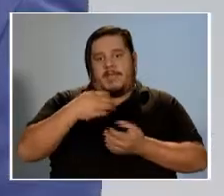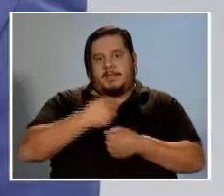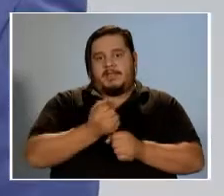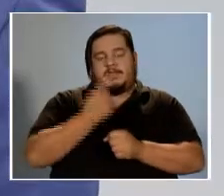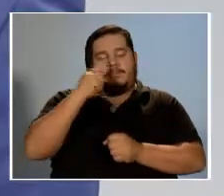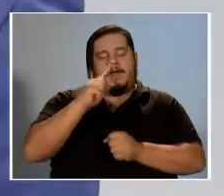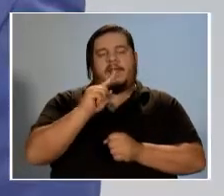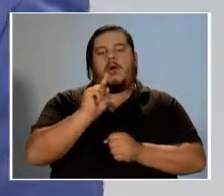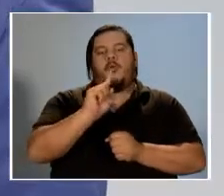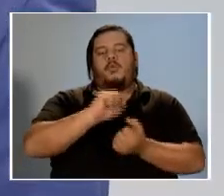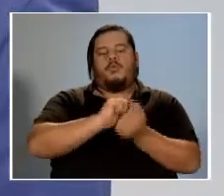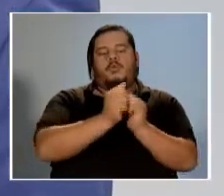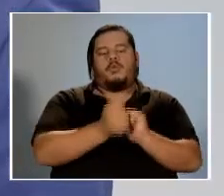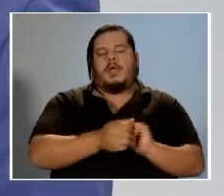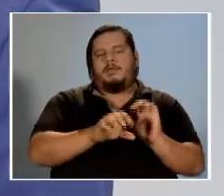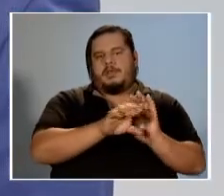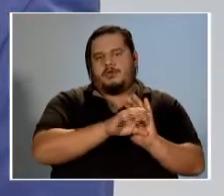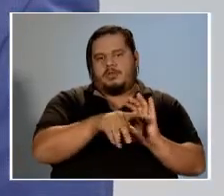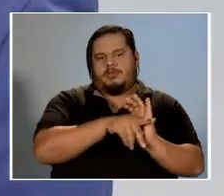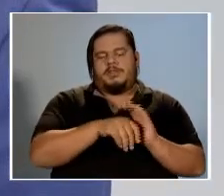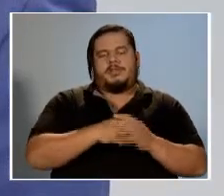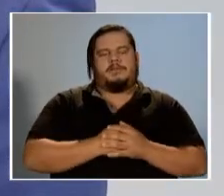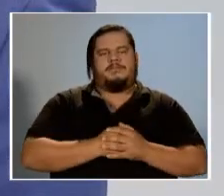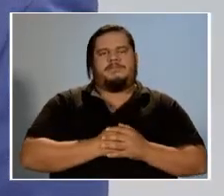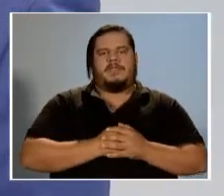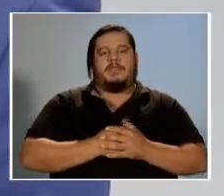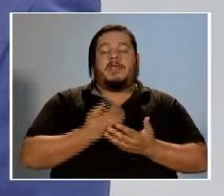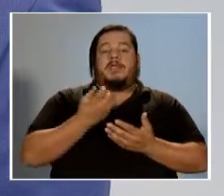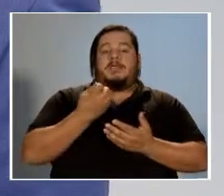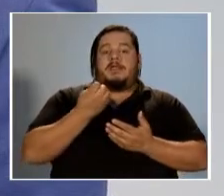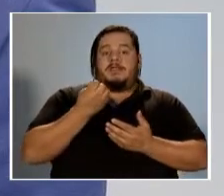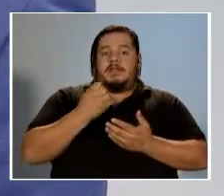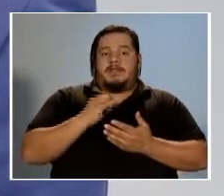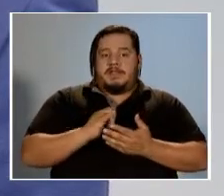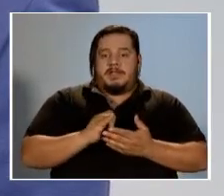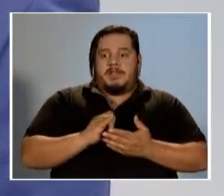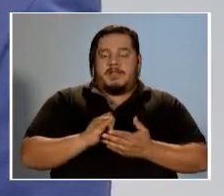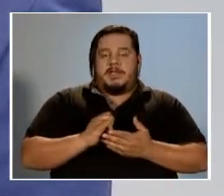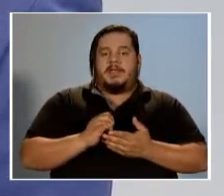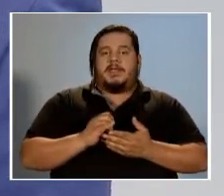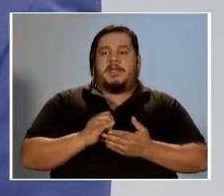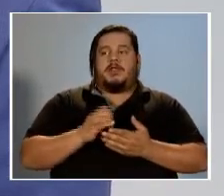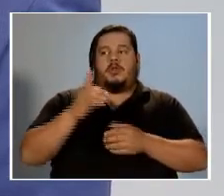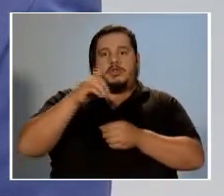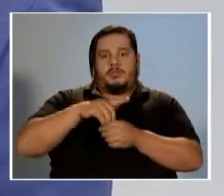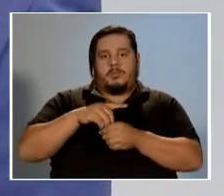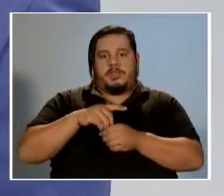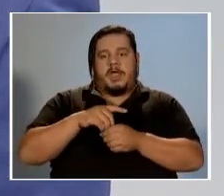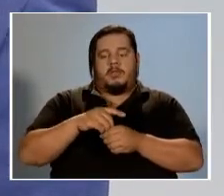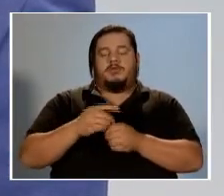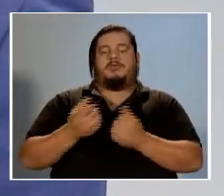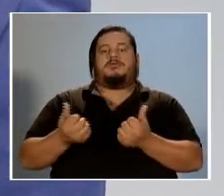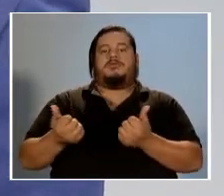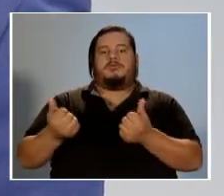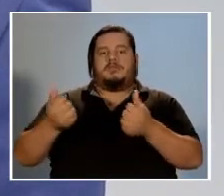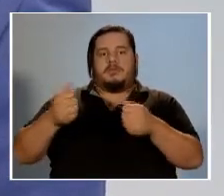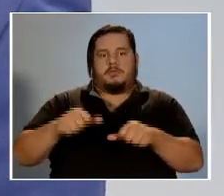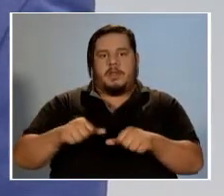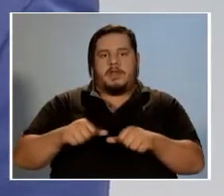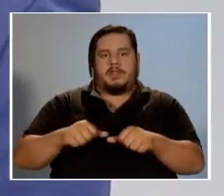primer debate pasa a los próximos diputados, a los que asumen este 1 de mayo, habría que esperar a las elecciones del